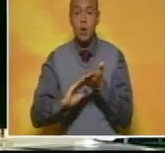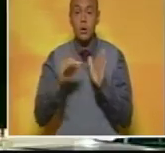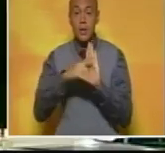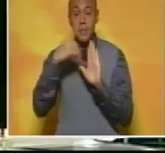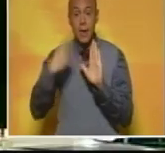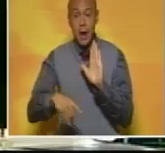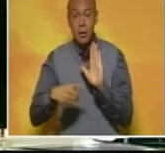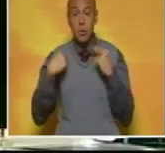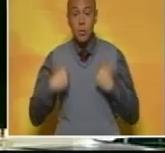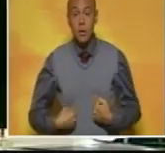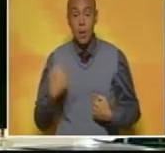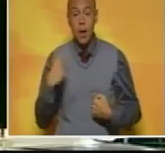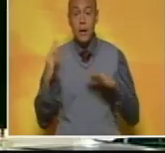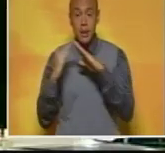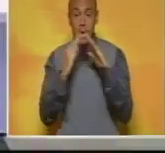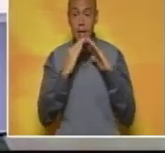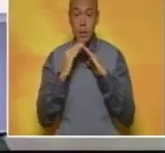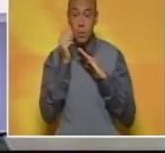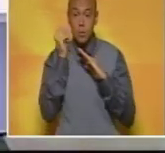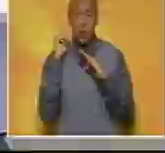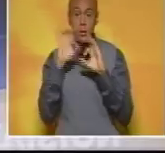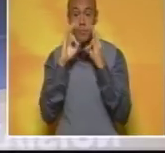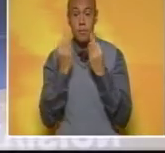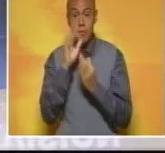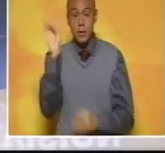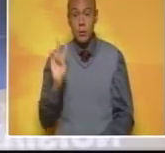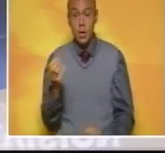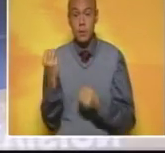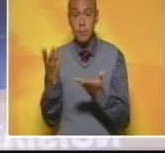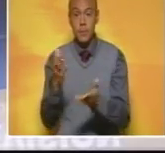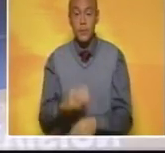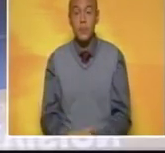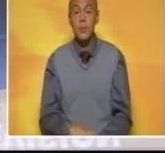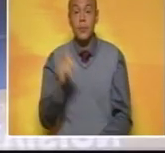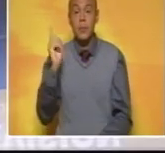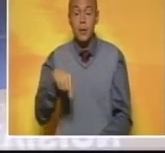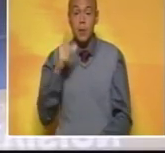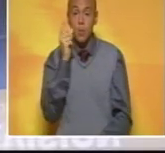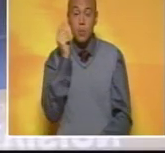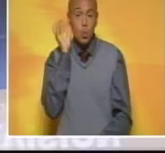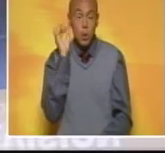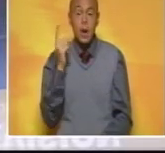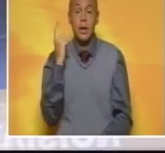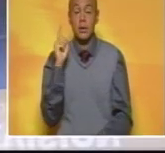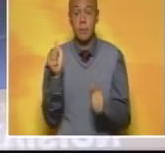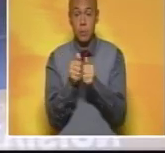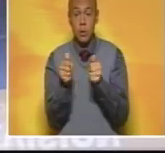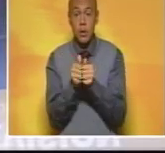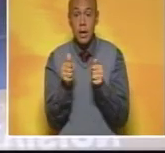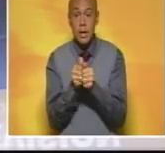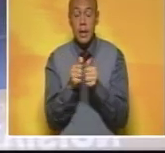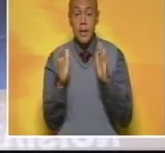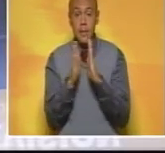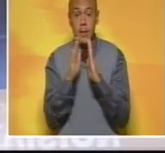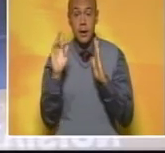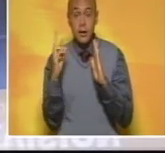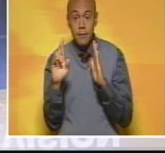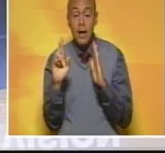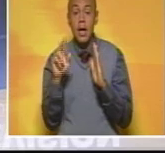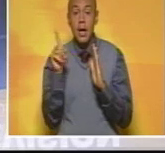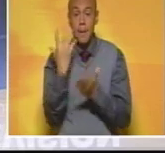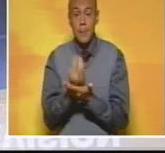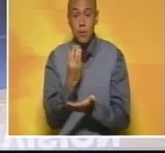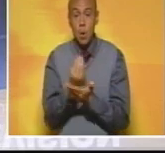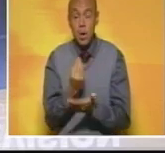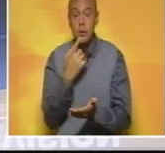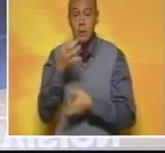humano la obtención de viviendas para los venezolanos. En Monagas, habitantes del sector San Rafael en Maturil denunciaron la